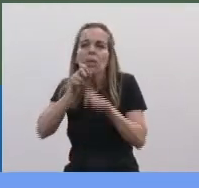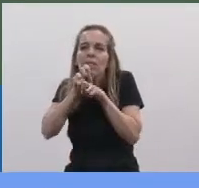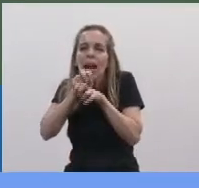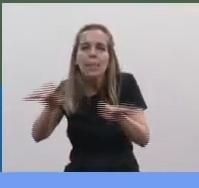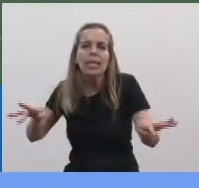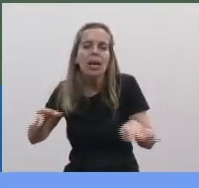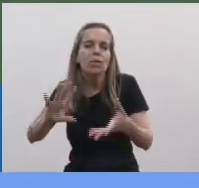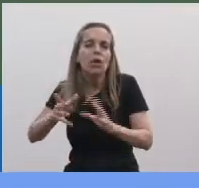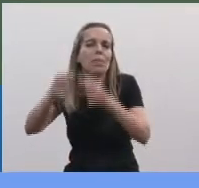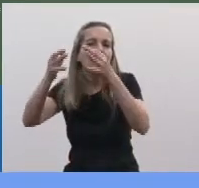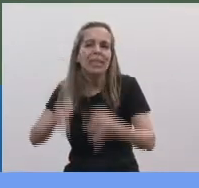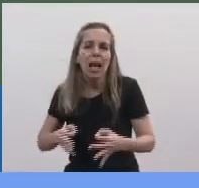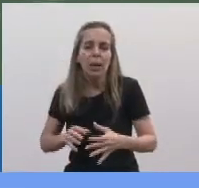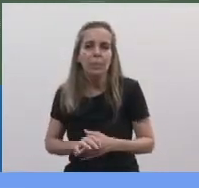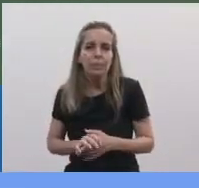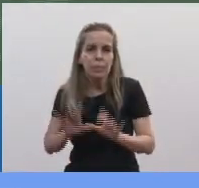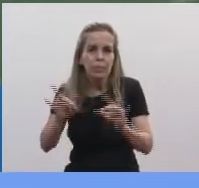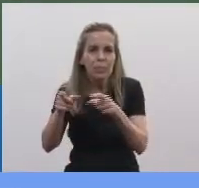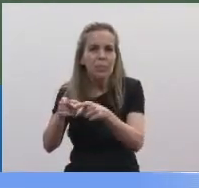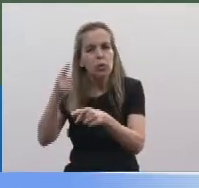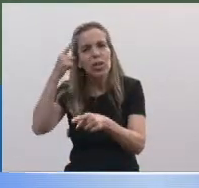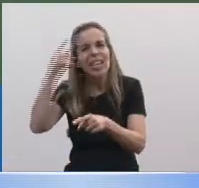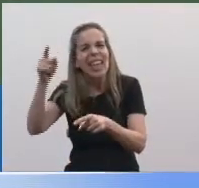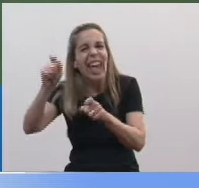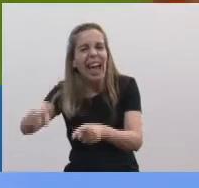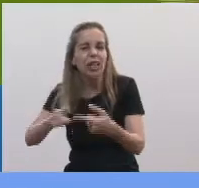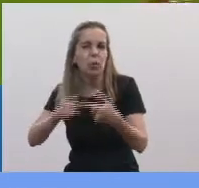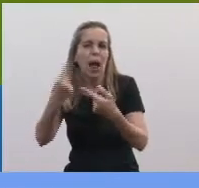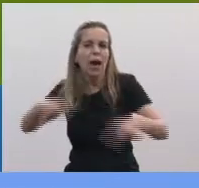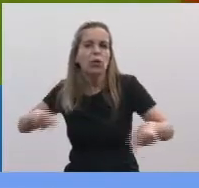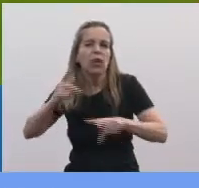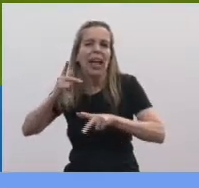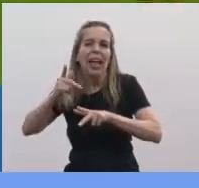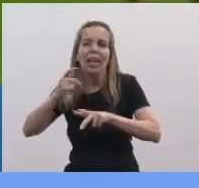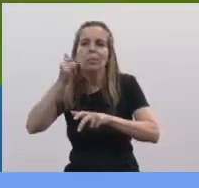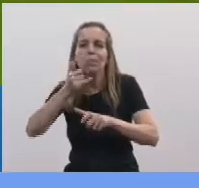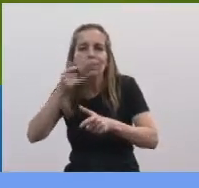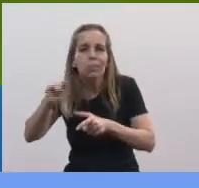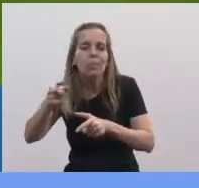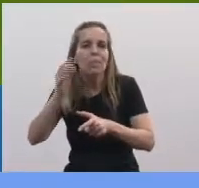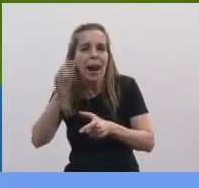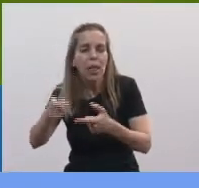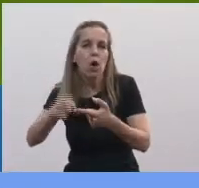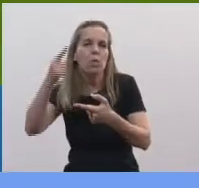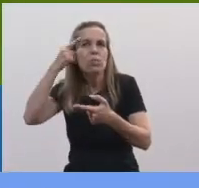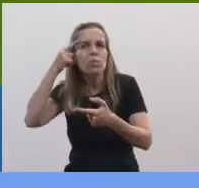de descifrar, como decía antes, por sus ocurrencias, por sus dichos, por sus posiciones